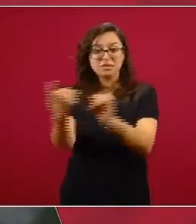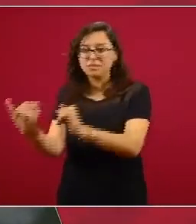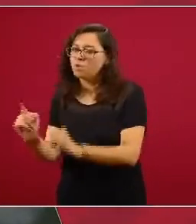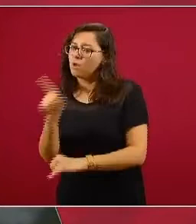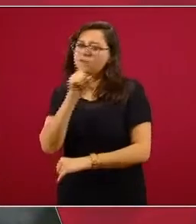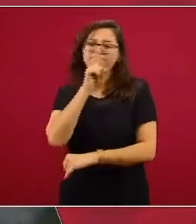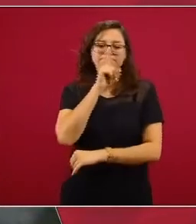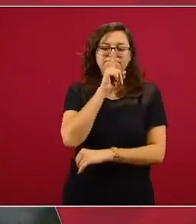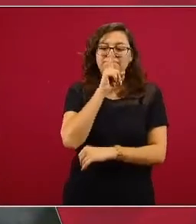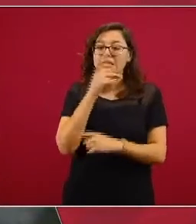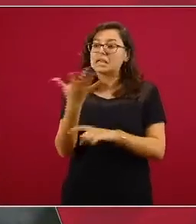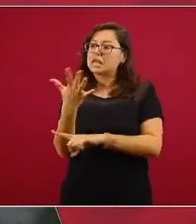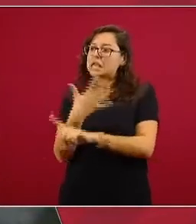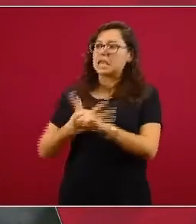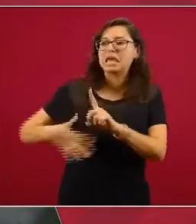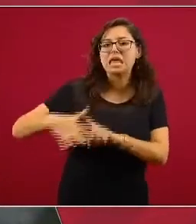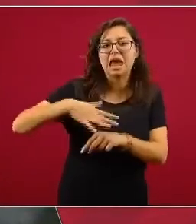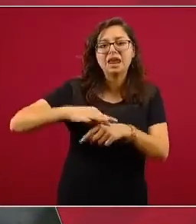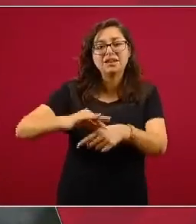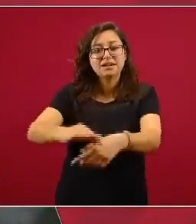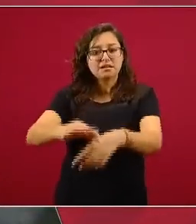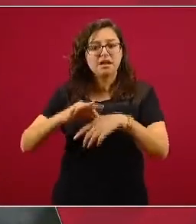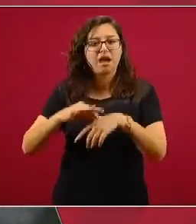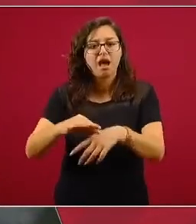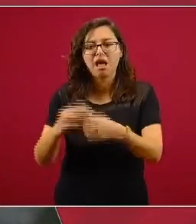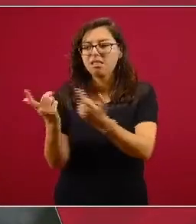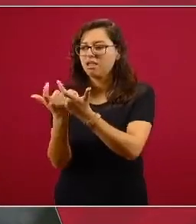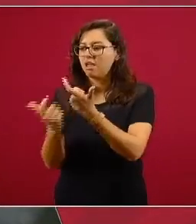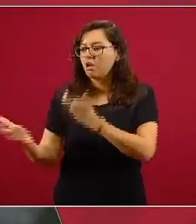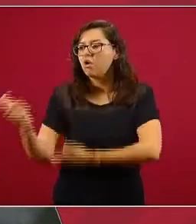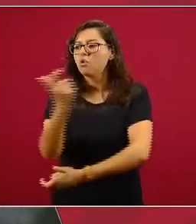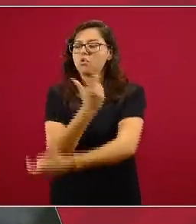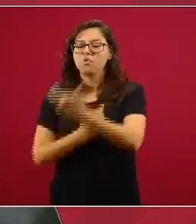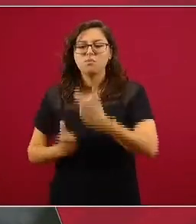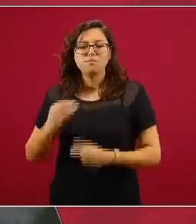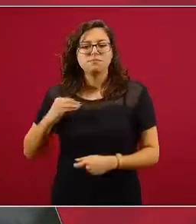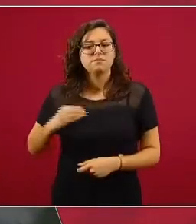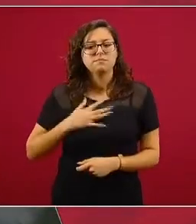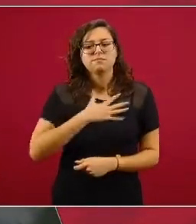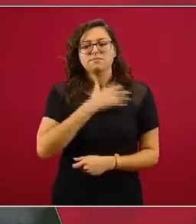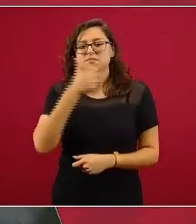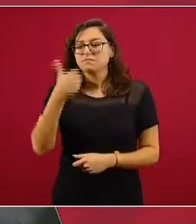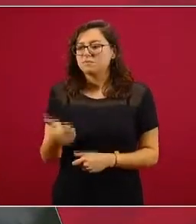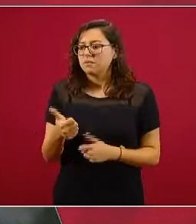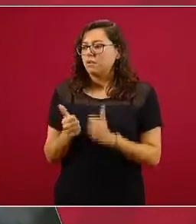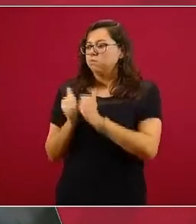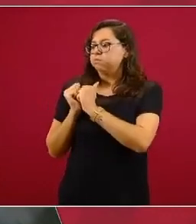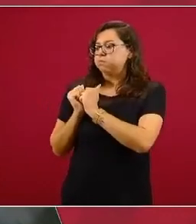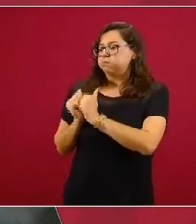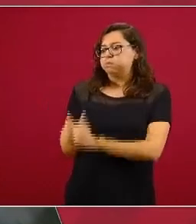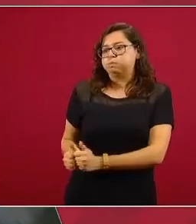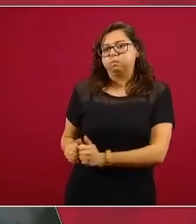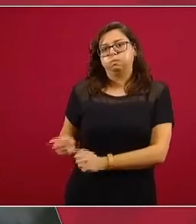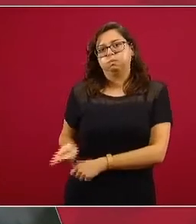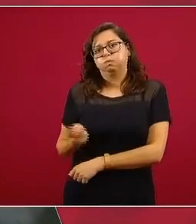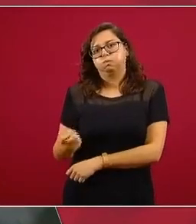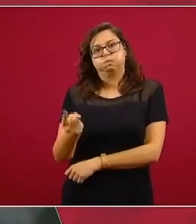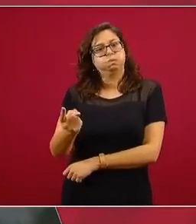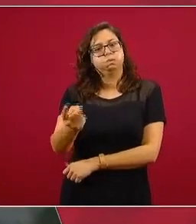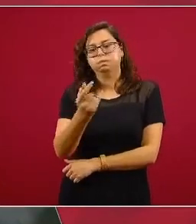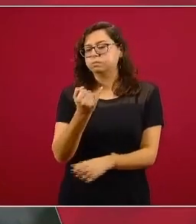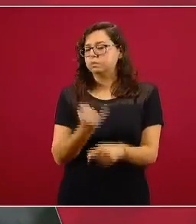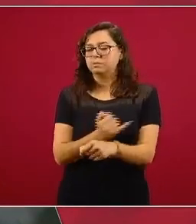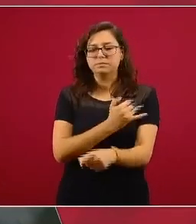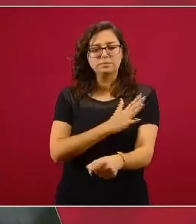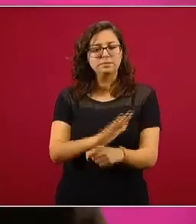una tolerancia en la realidad social y económica, en el bienestar. No puede estar la sociedad confinada de manera